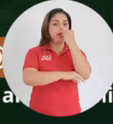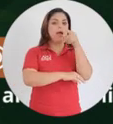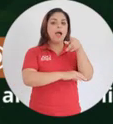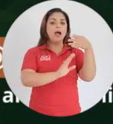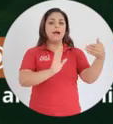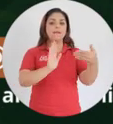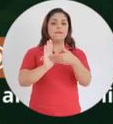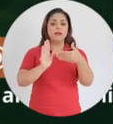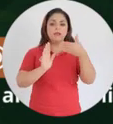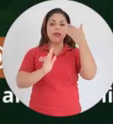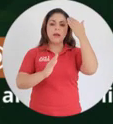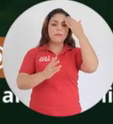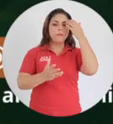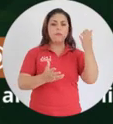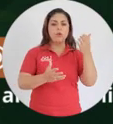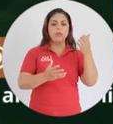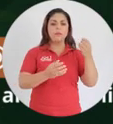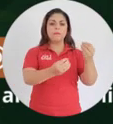se ve afectada por la